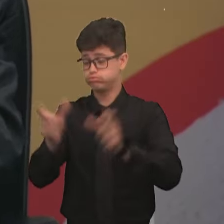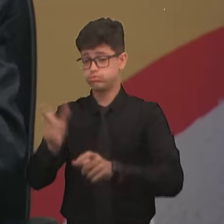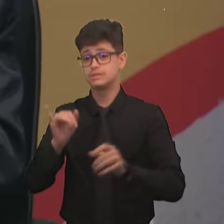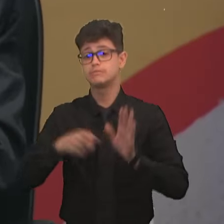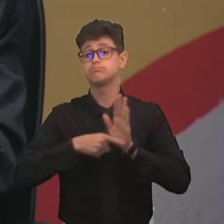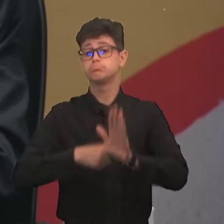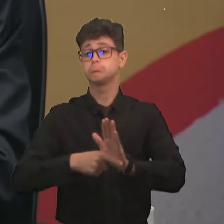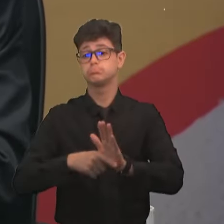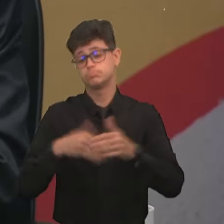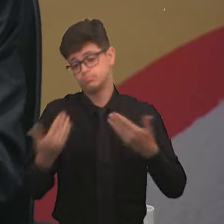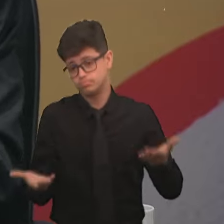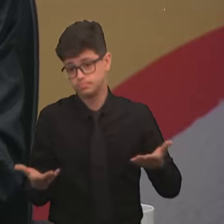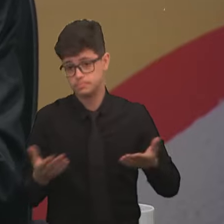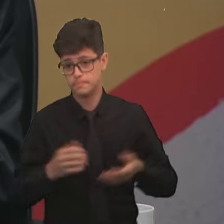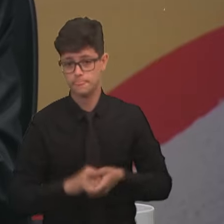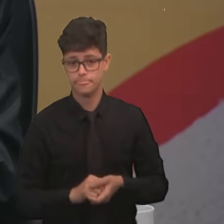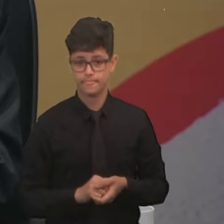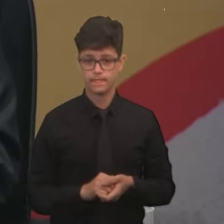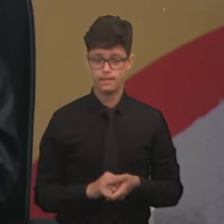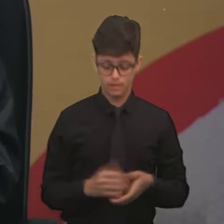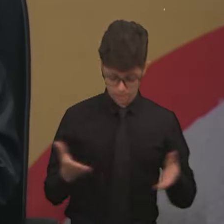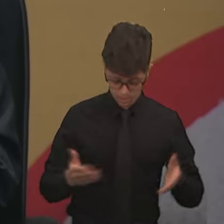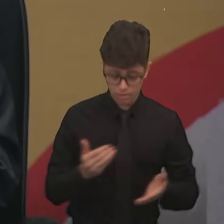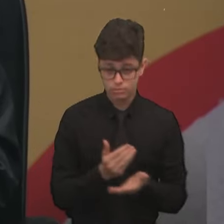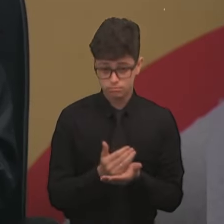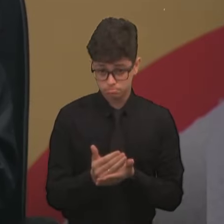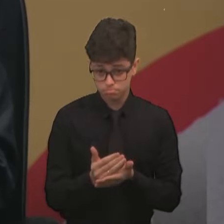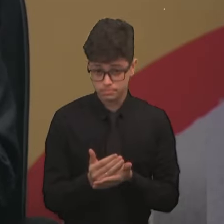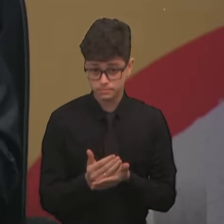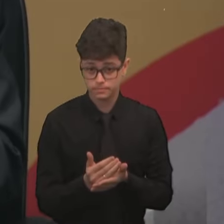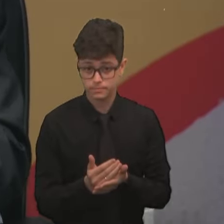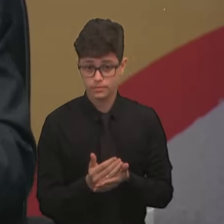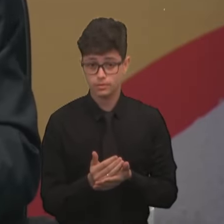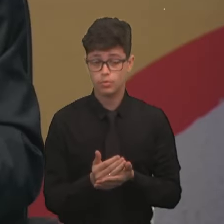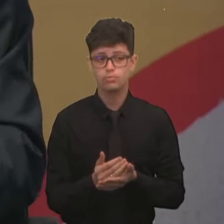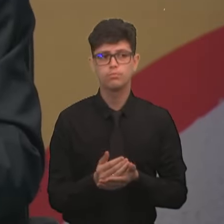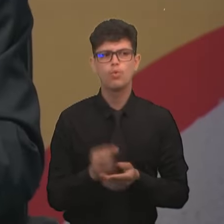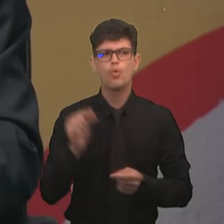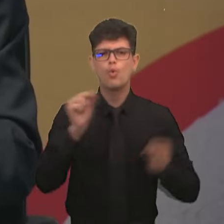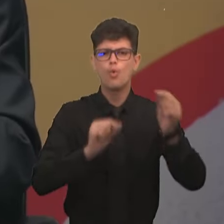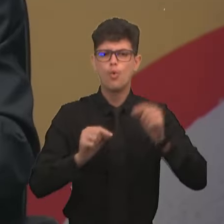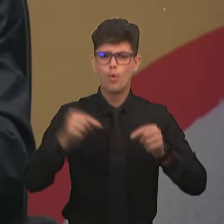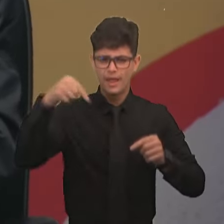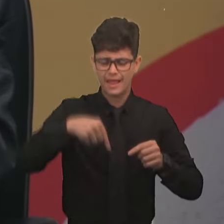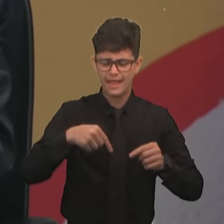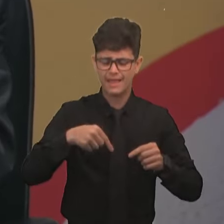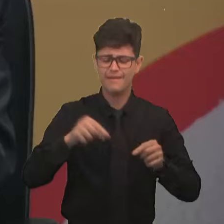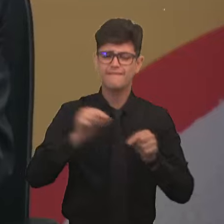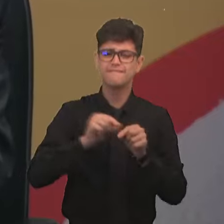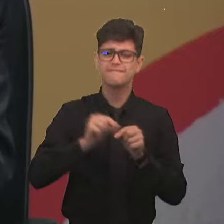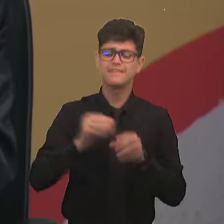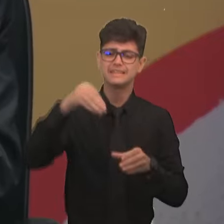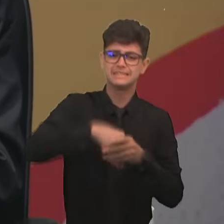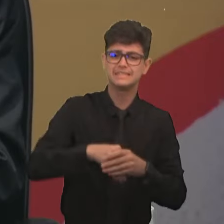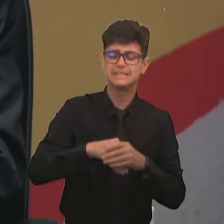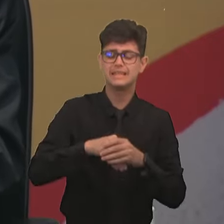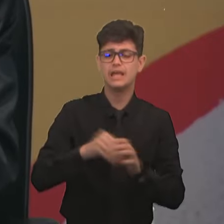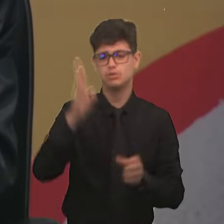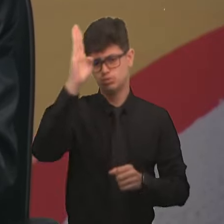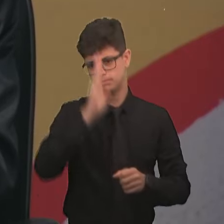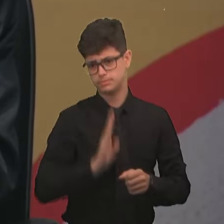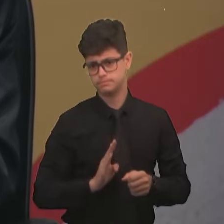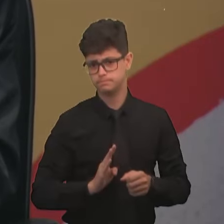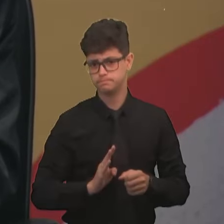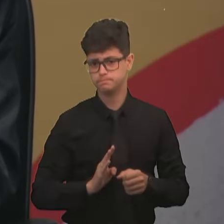los actores. Finalmente, una última palabra. Lo que estamos haciendo aquí en Brasil, hasta ahí 20, ¿está